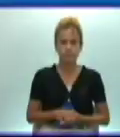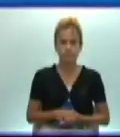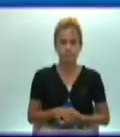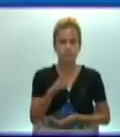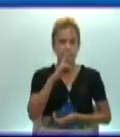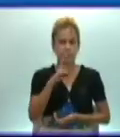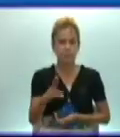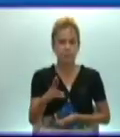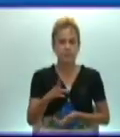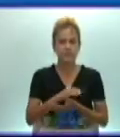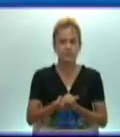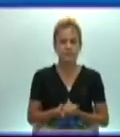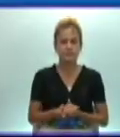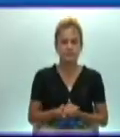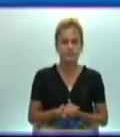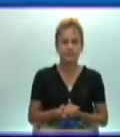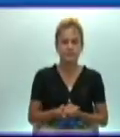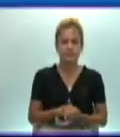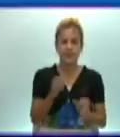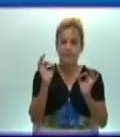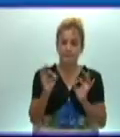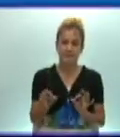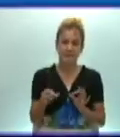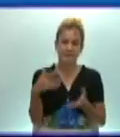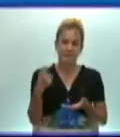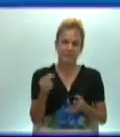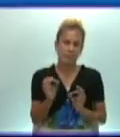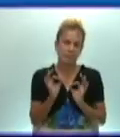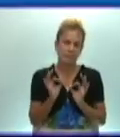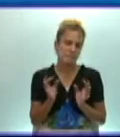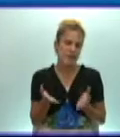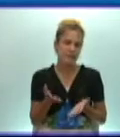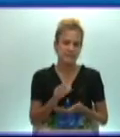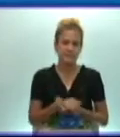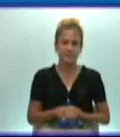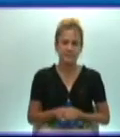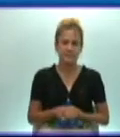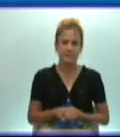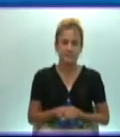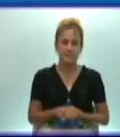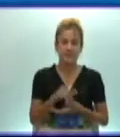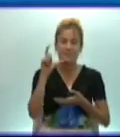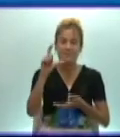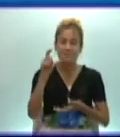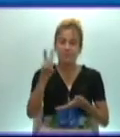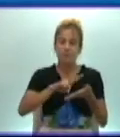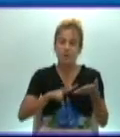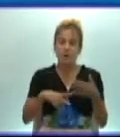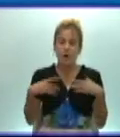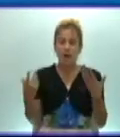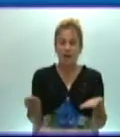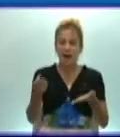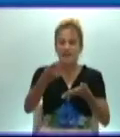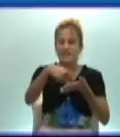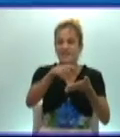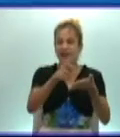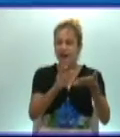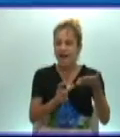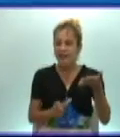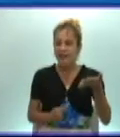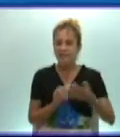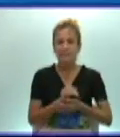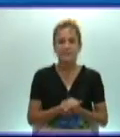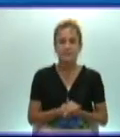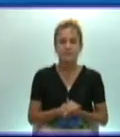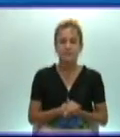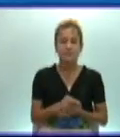actividad. Realmente es un ejercicio bastante sencillo. El texto leído es una carta.